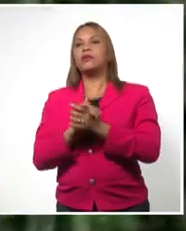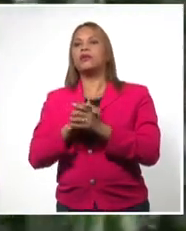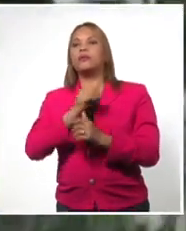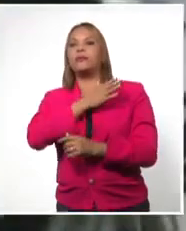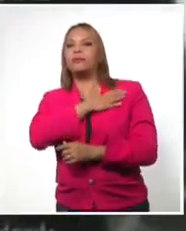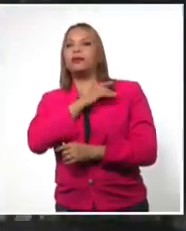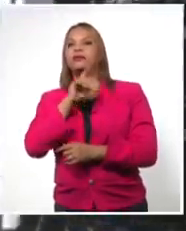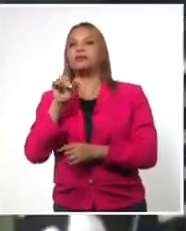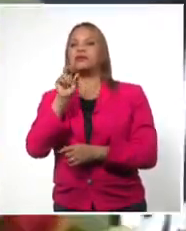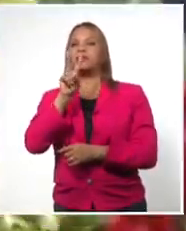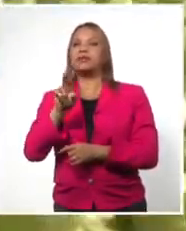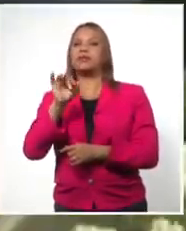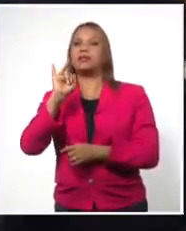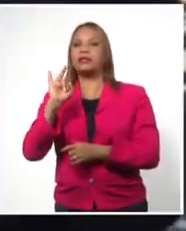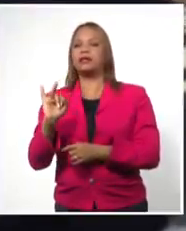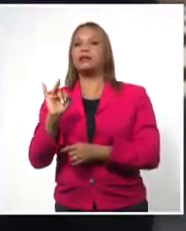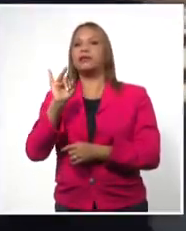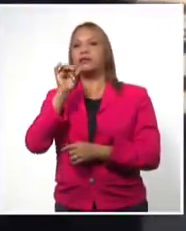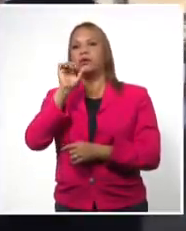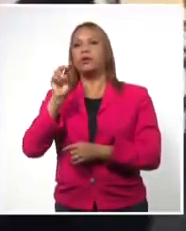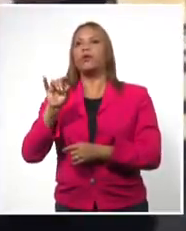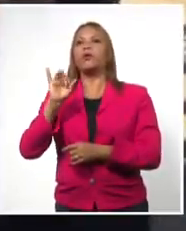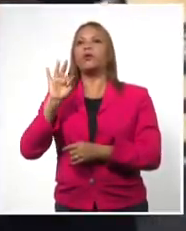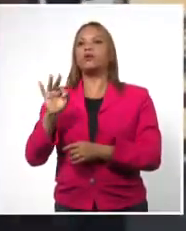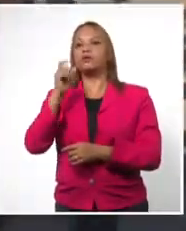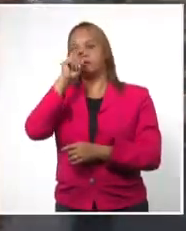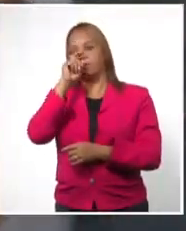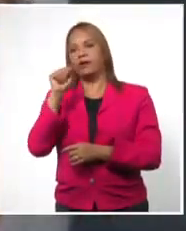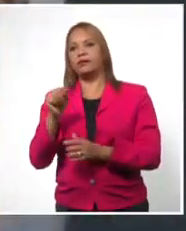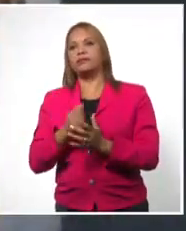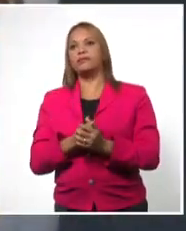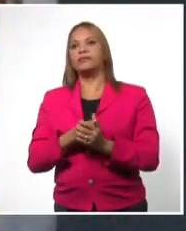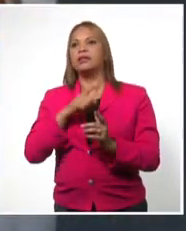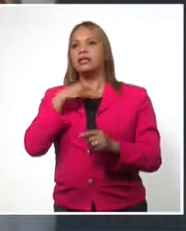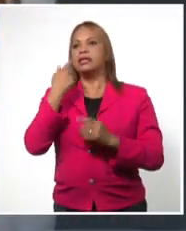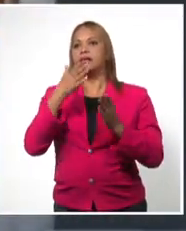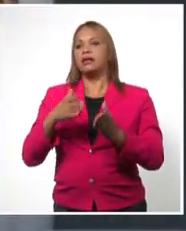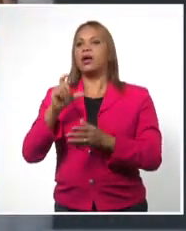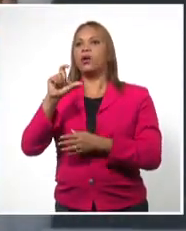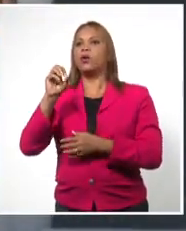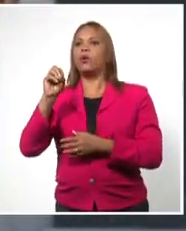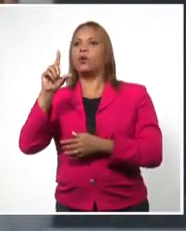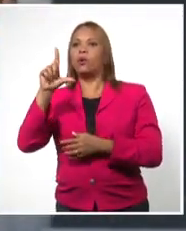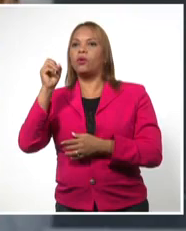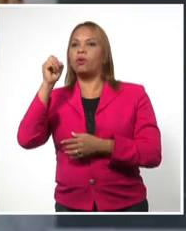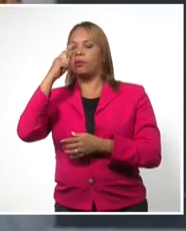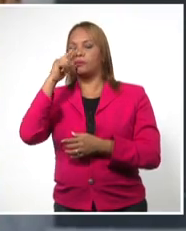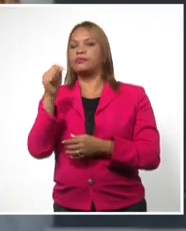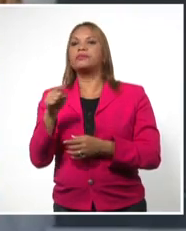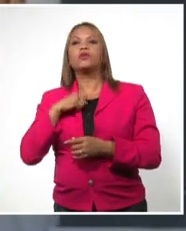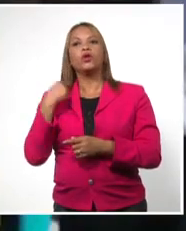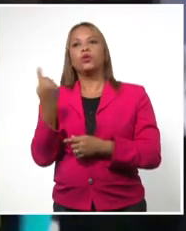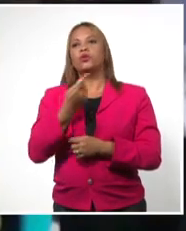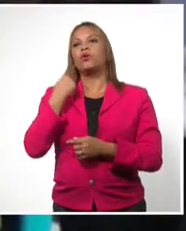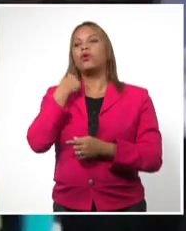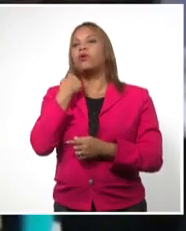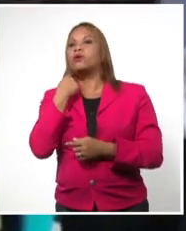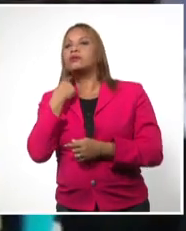a los 78 años. Sus restos hoy reposan en la necrópolis de Colón, a donde cada año llegan los periodistas